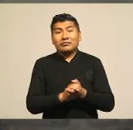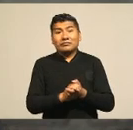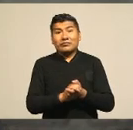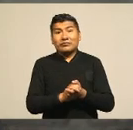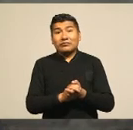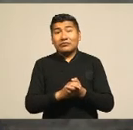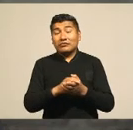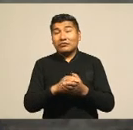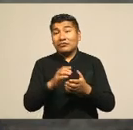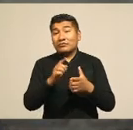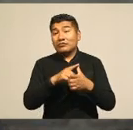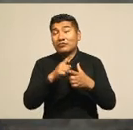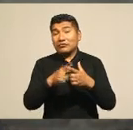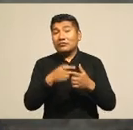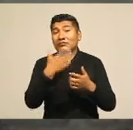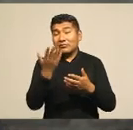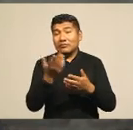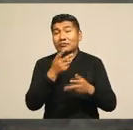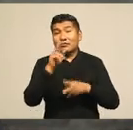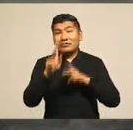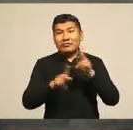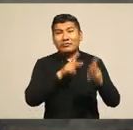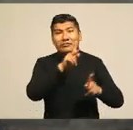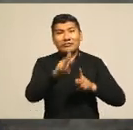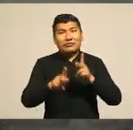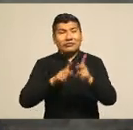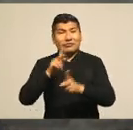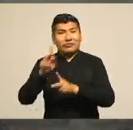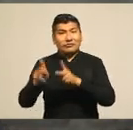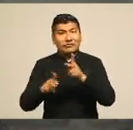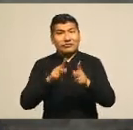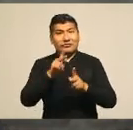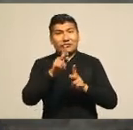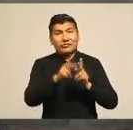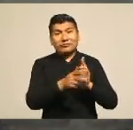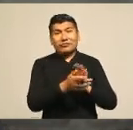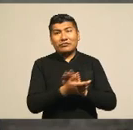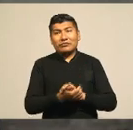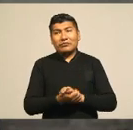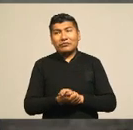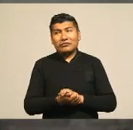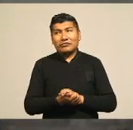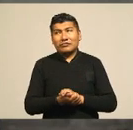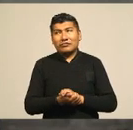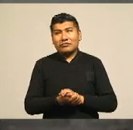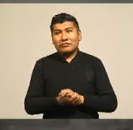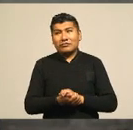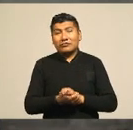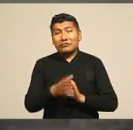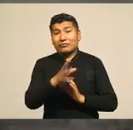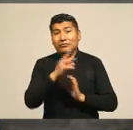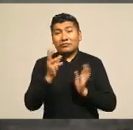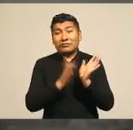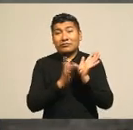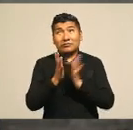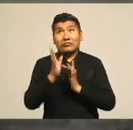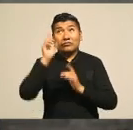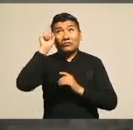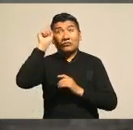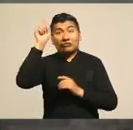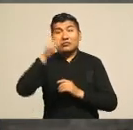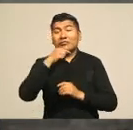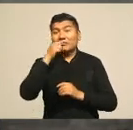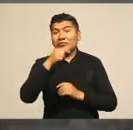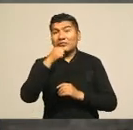resurrección. Había gente que no creía en la resurrección, los saduceos. Y Jesús les dice